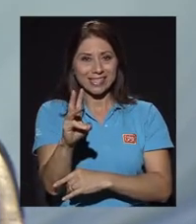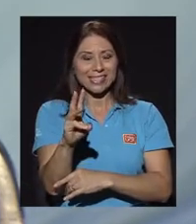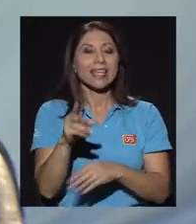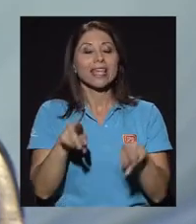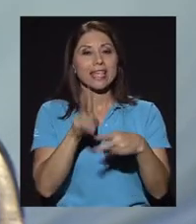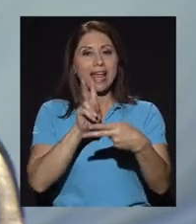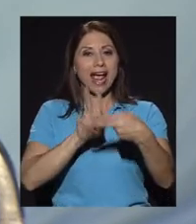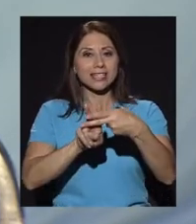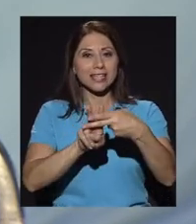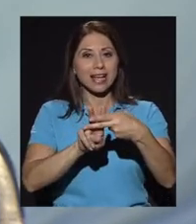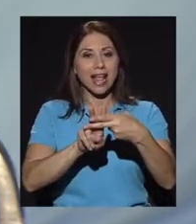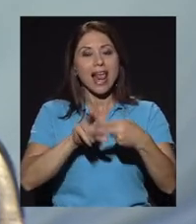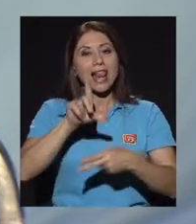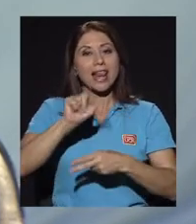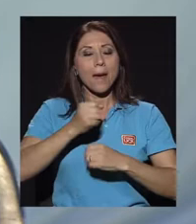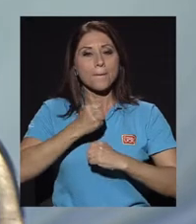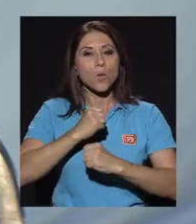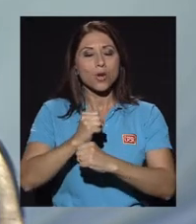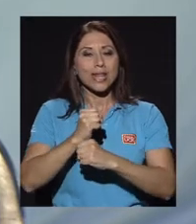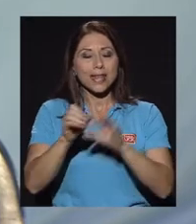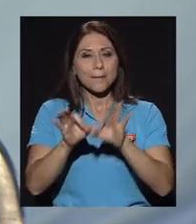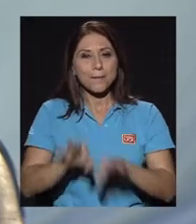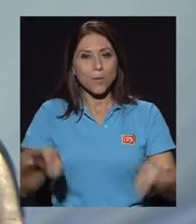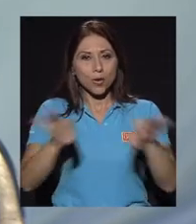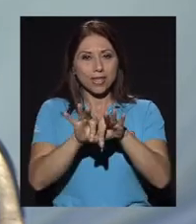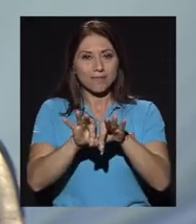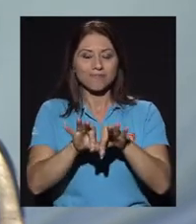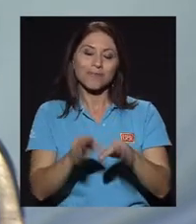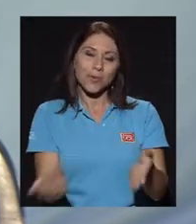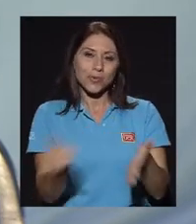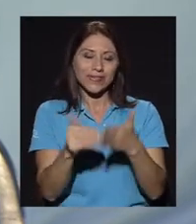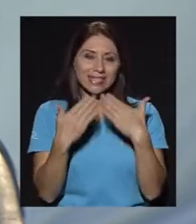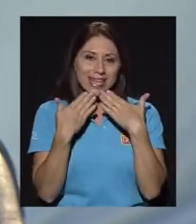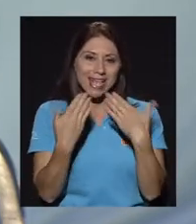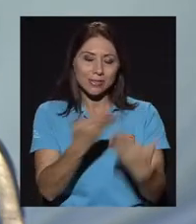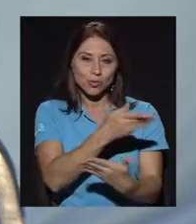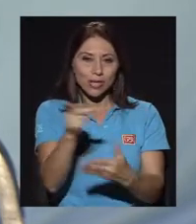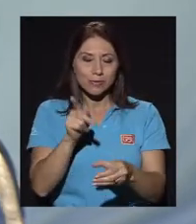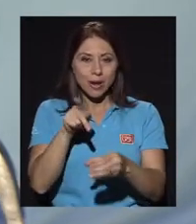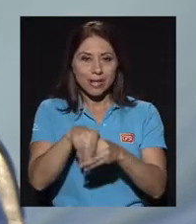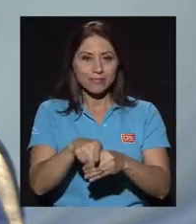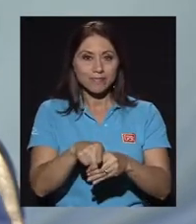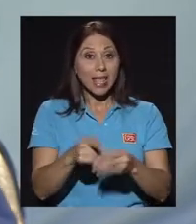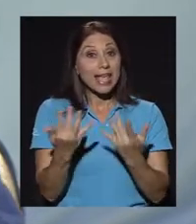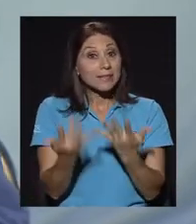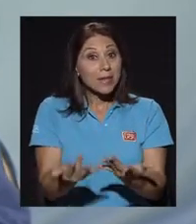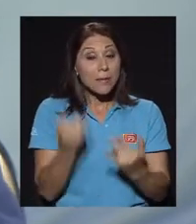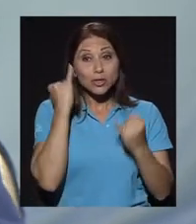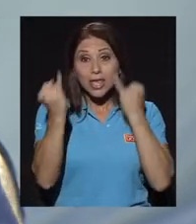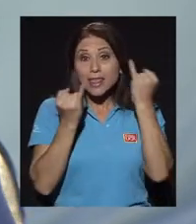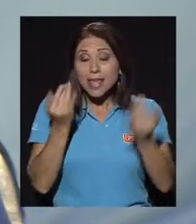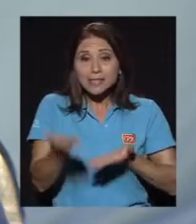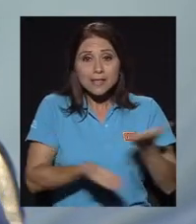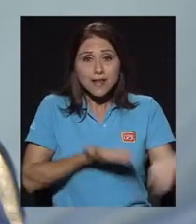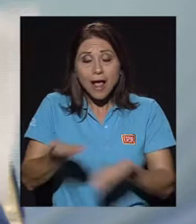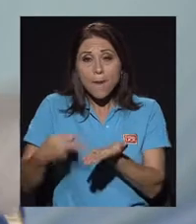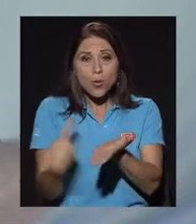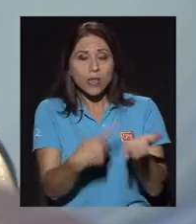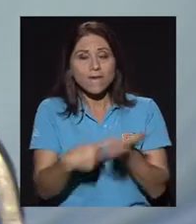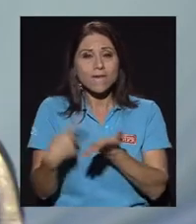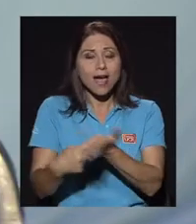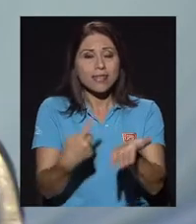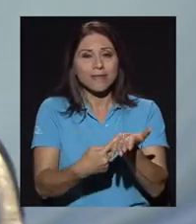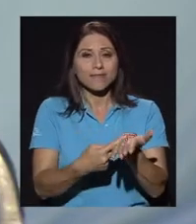Muni Importa. De nuevo, les agradecemos su participación el día de hoy y esperamos que el intercambio de ideas y el debate